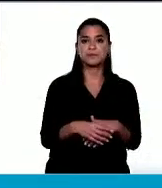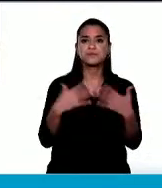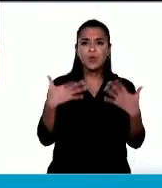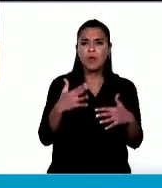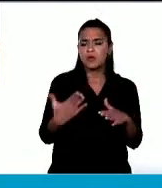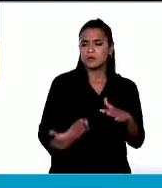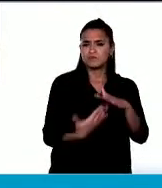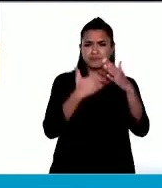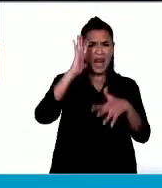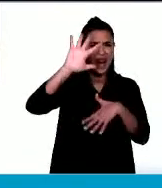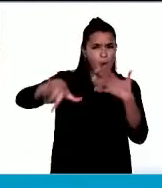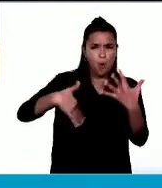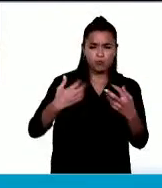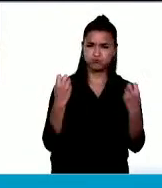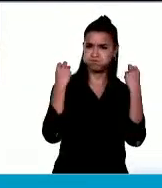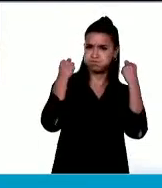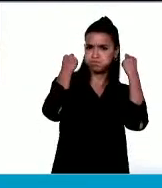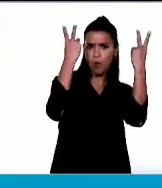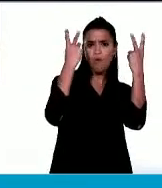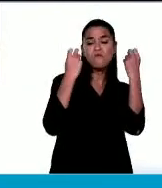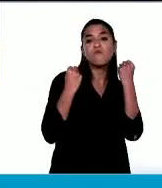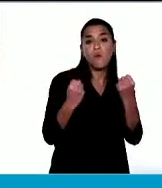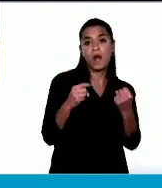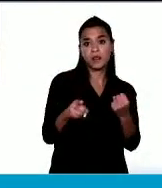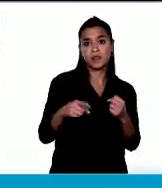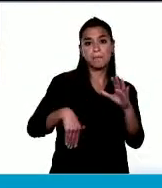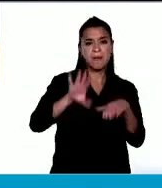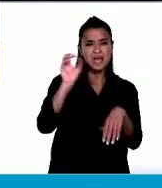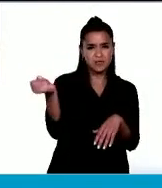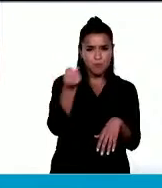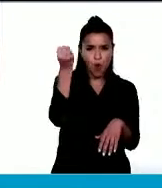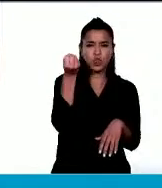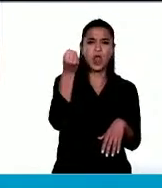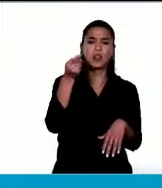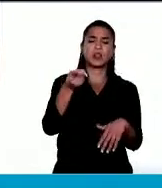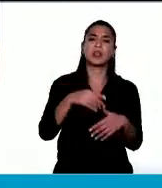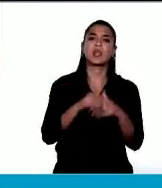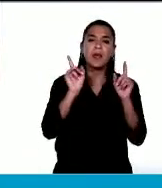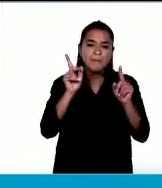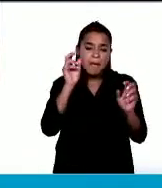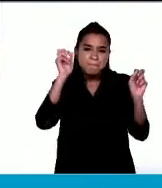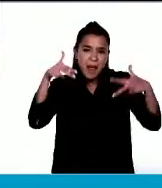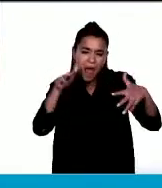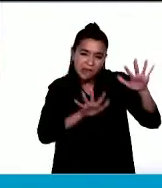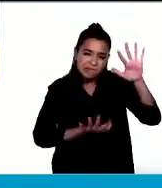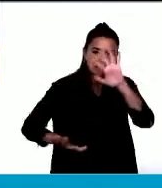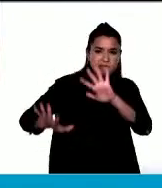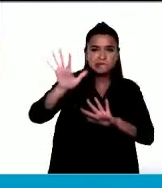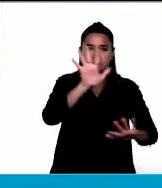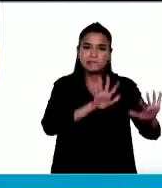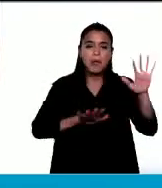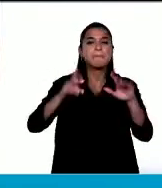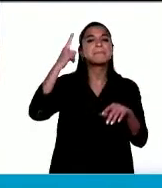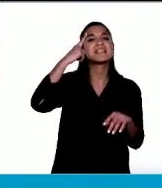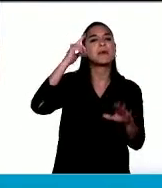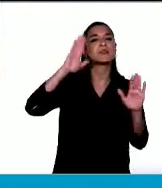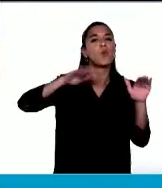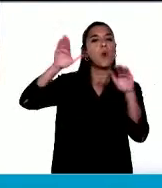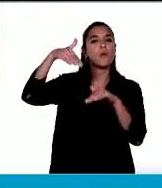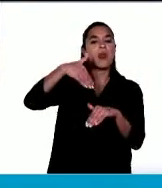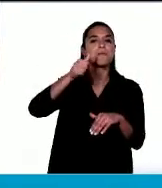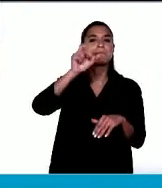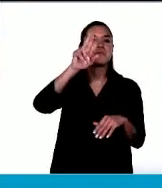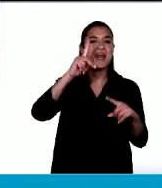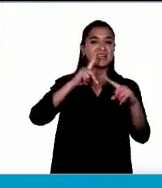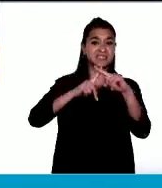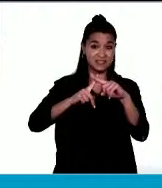personalidad revolucionaria, sin dudas el más importante teórico y estratega marxista del siglo XX. Es por eso